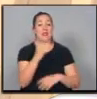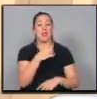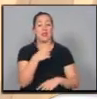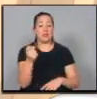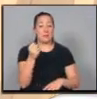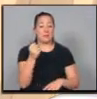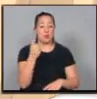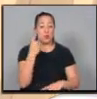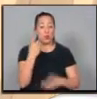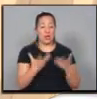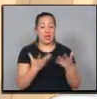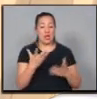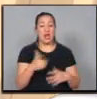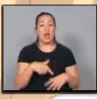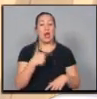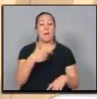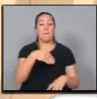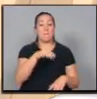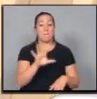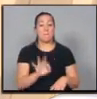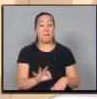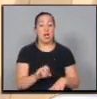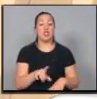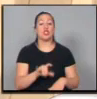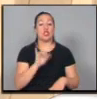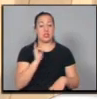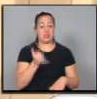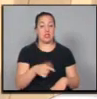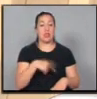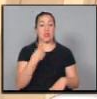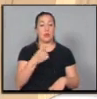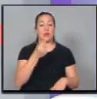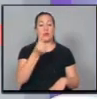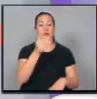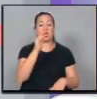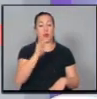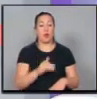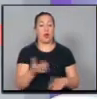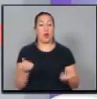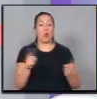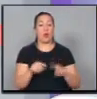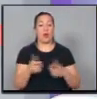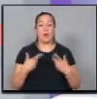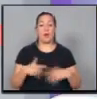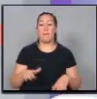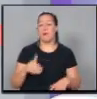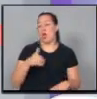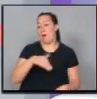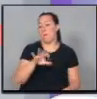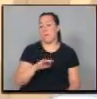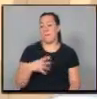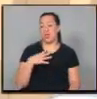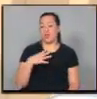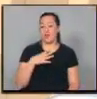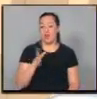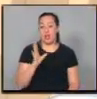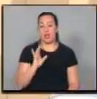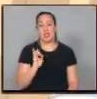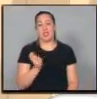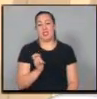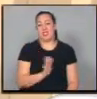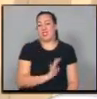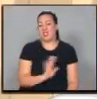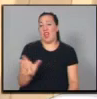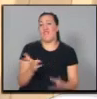en marzo, cuando sea la cosecha, ahí sí va a bajar y va a volver a los valores normales. Oye, pero marzo queda lejos. Sí. Ya fuera del